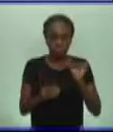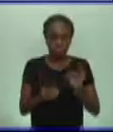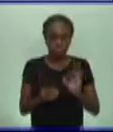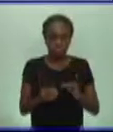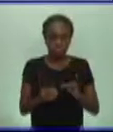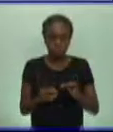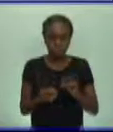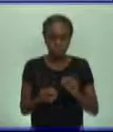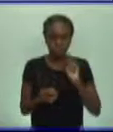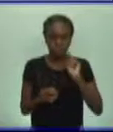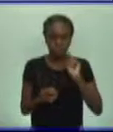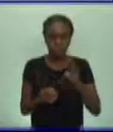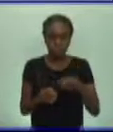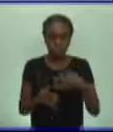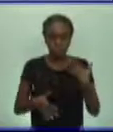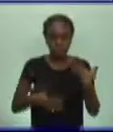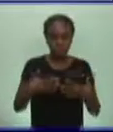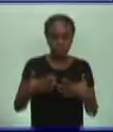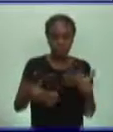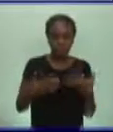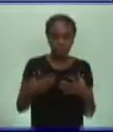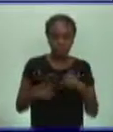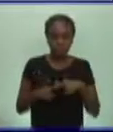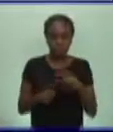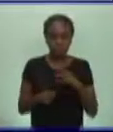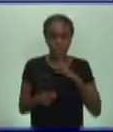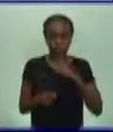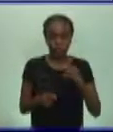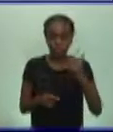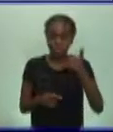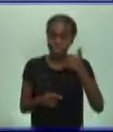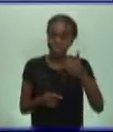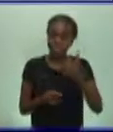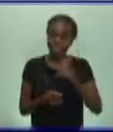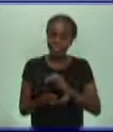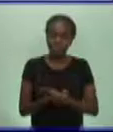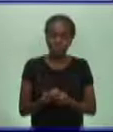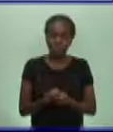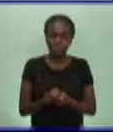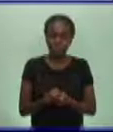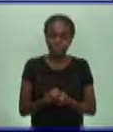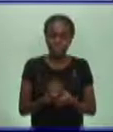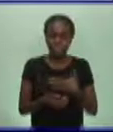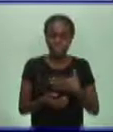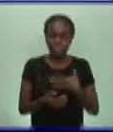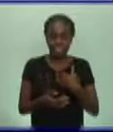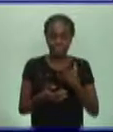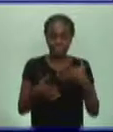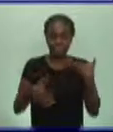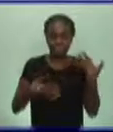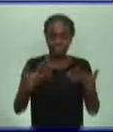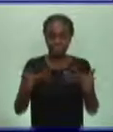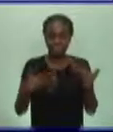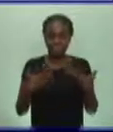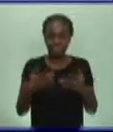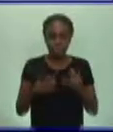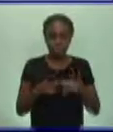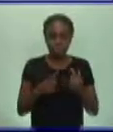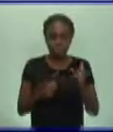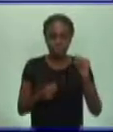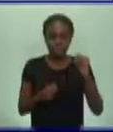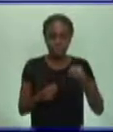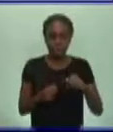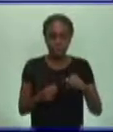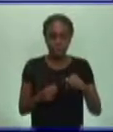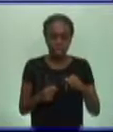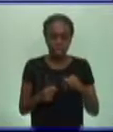piden las actividades para dar una respuesta correcta. Estoy muy feliz y creo que hoy